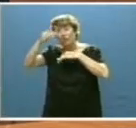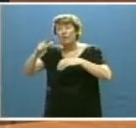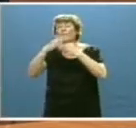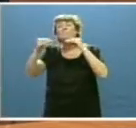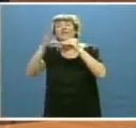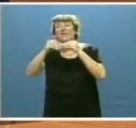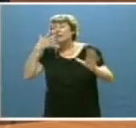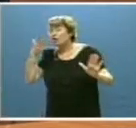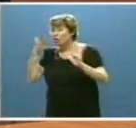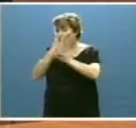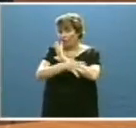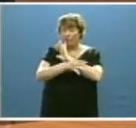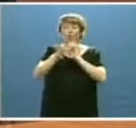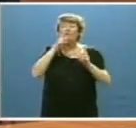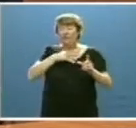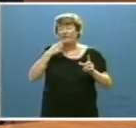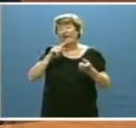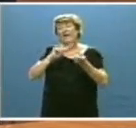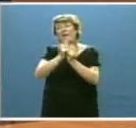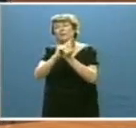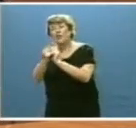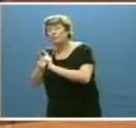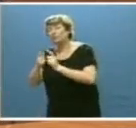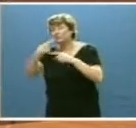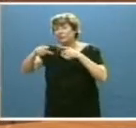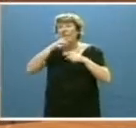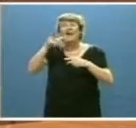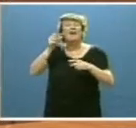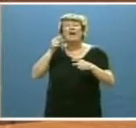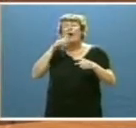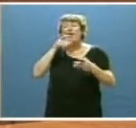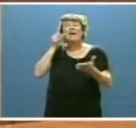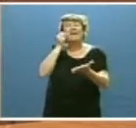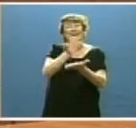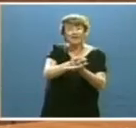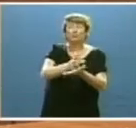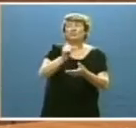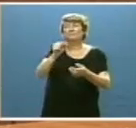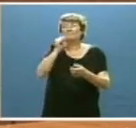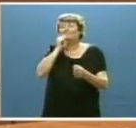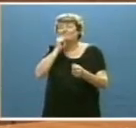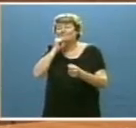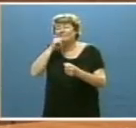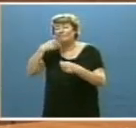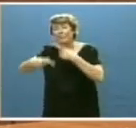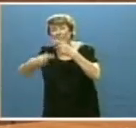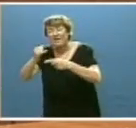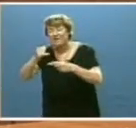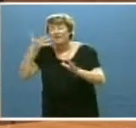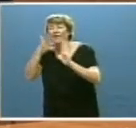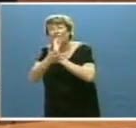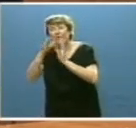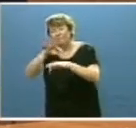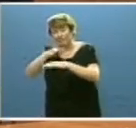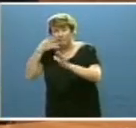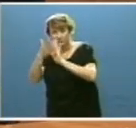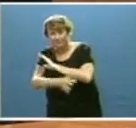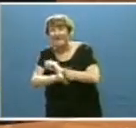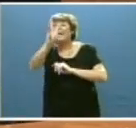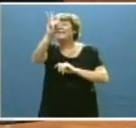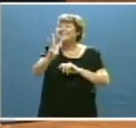suma de cambios de muy diversa índole para hacer frente a los retos del envejecimiento y de la cronicidad 3 con el